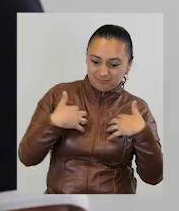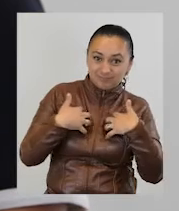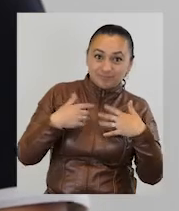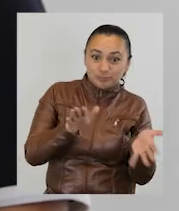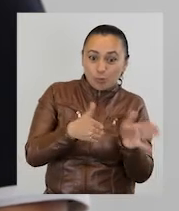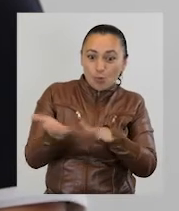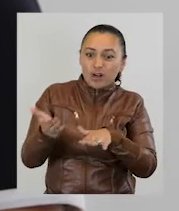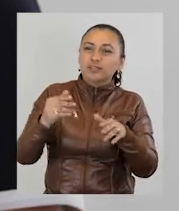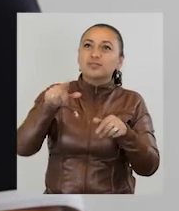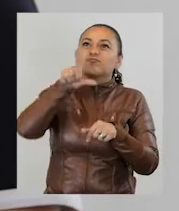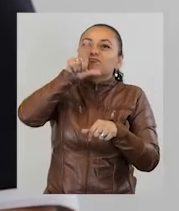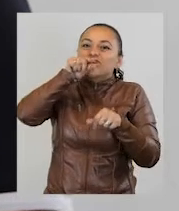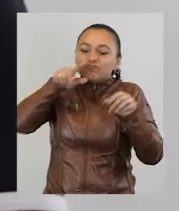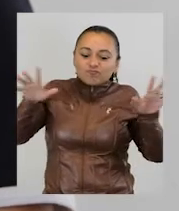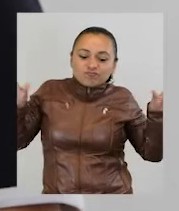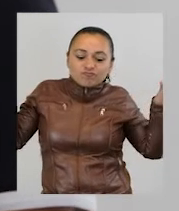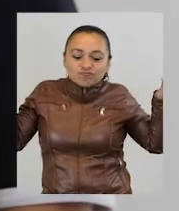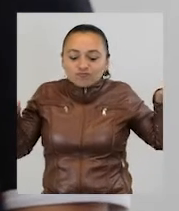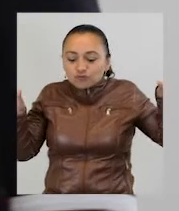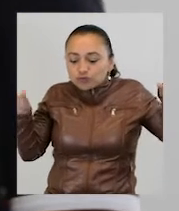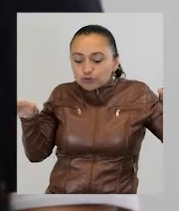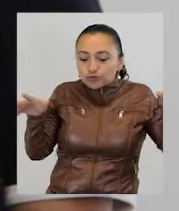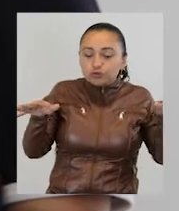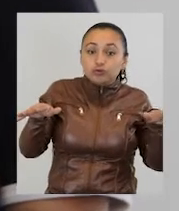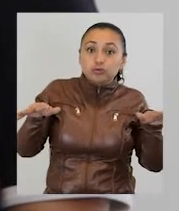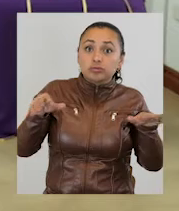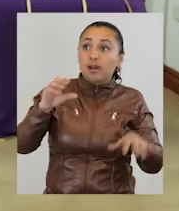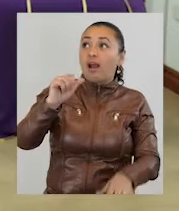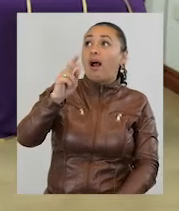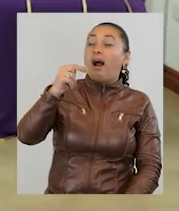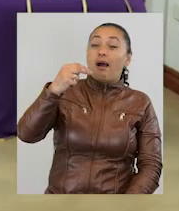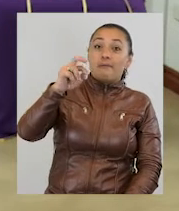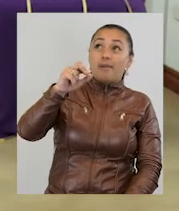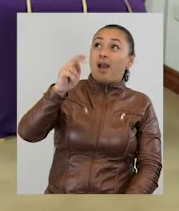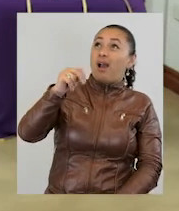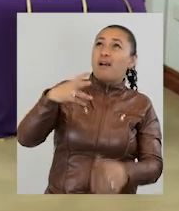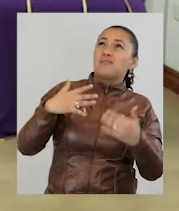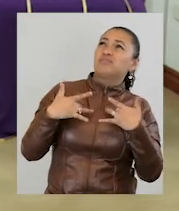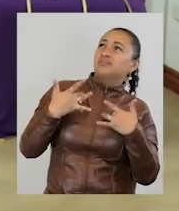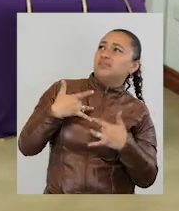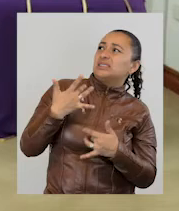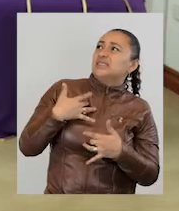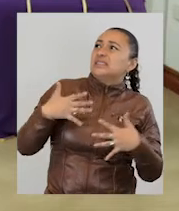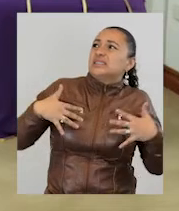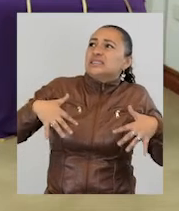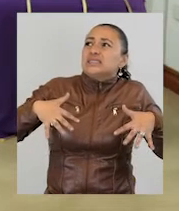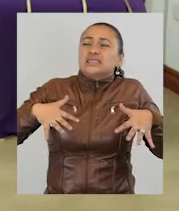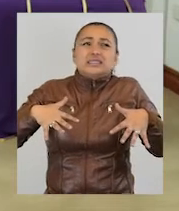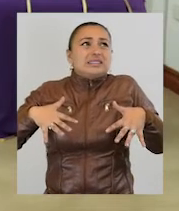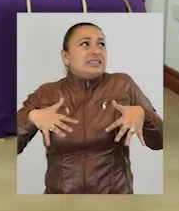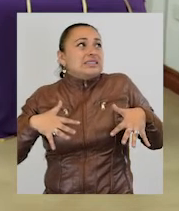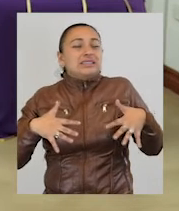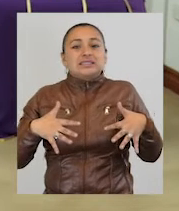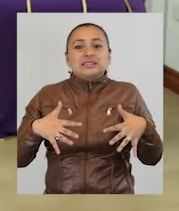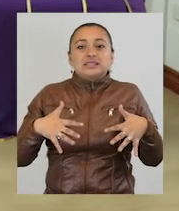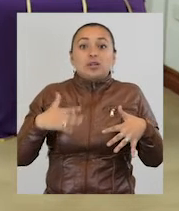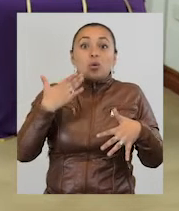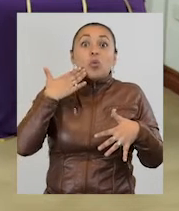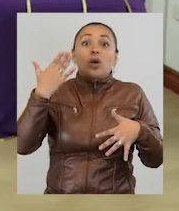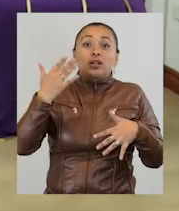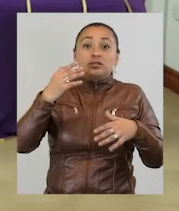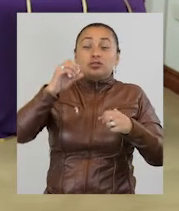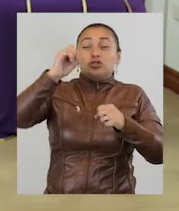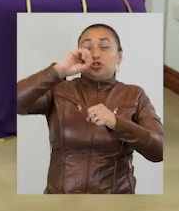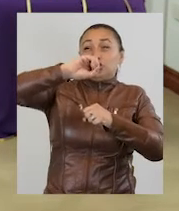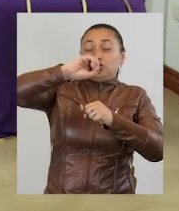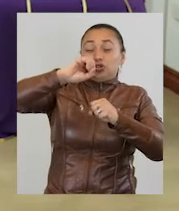para ponerse el sol, Abraham cayó en un profundo letargo y un terror intenso y misterioso se apoderó de él. Cuando